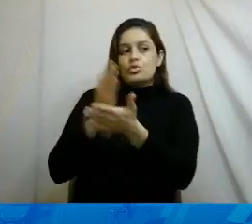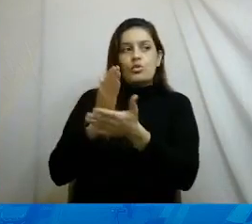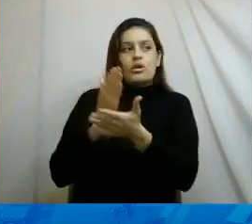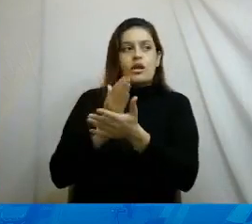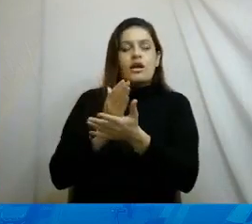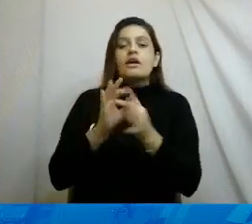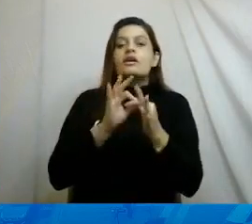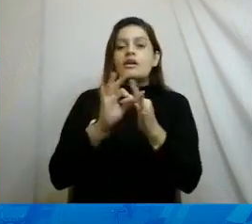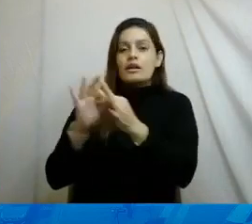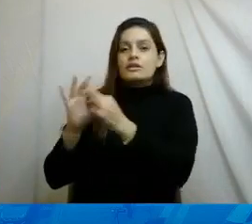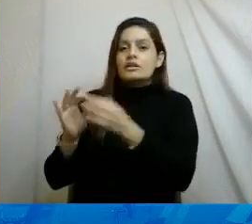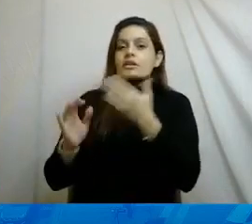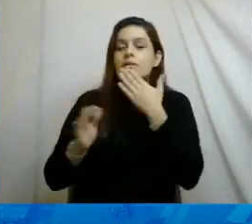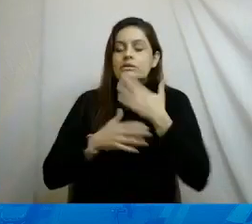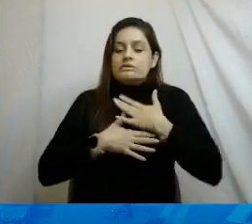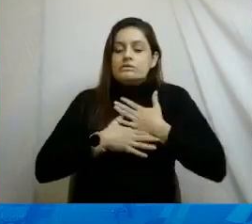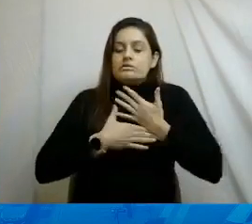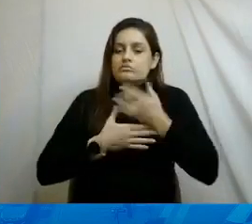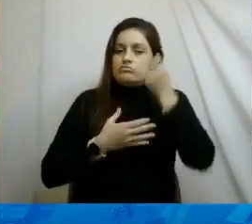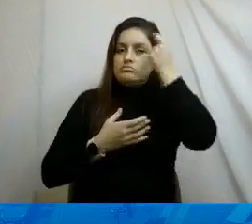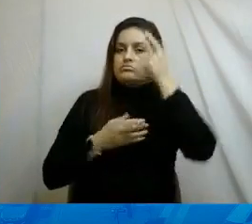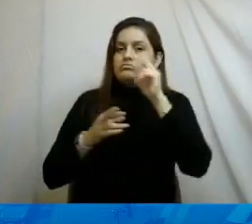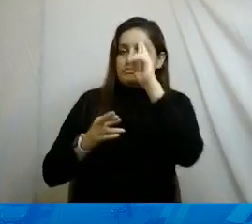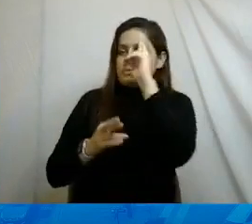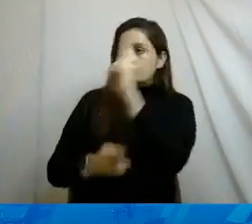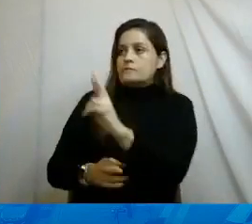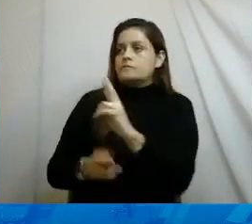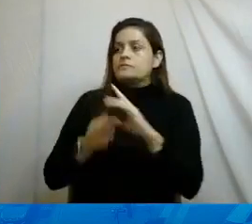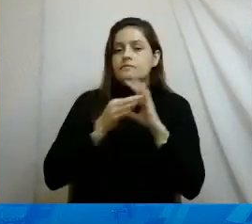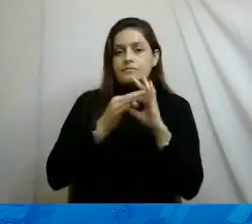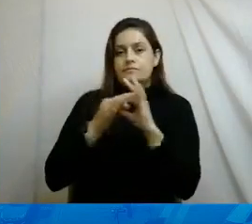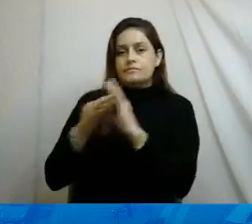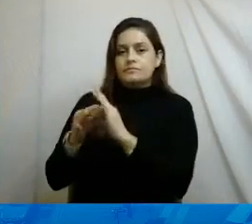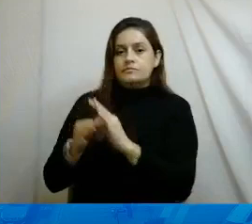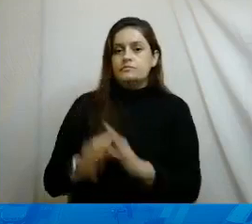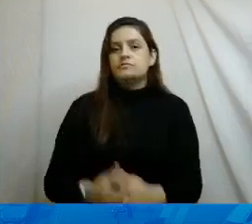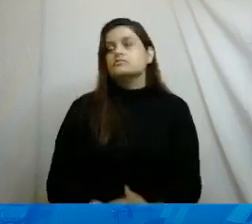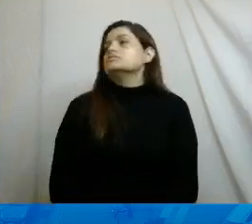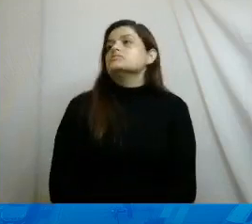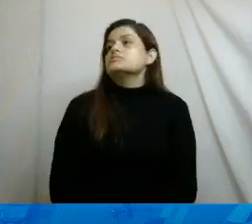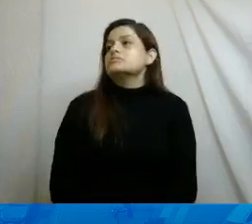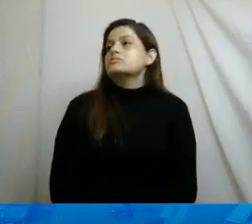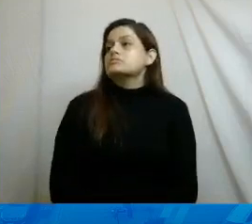por transmitirnos el sentir que tienen ustedes como comunidad. Gracias.